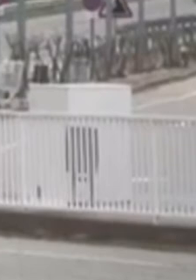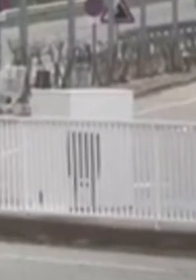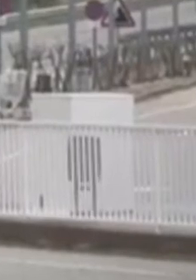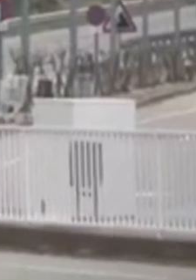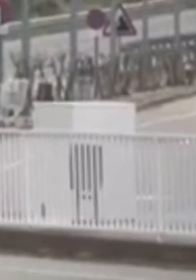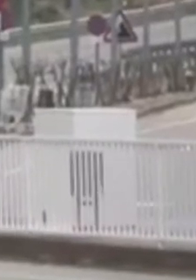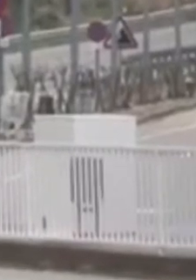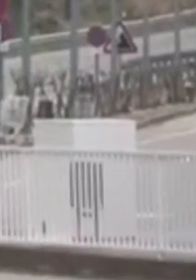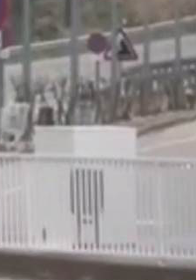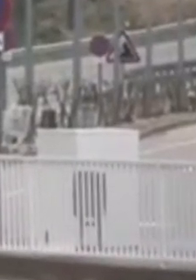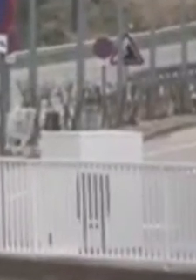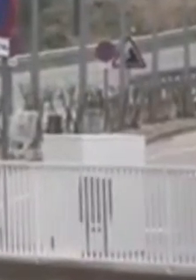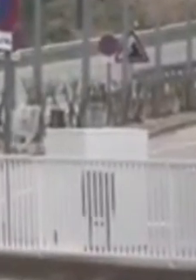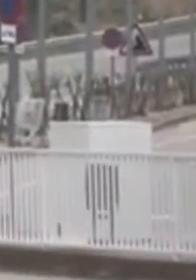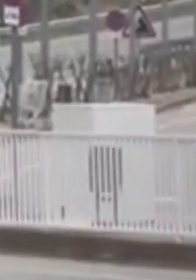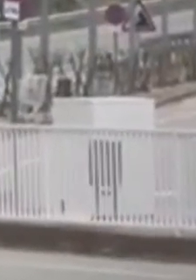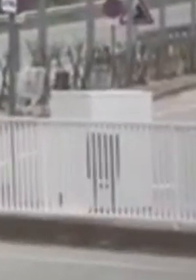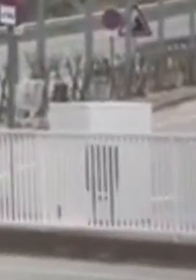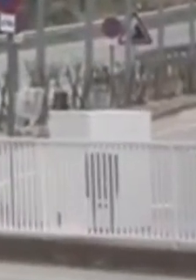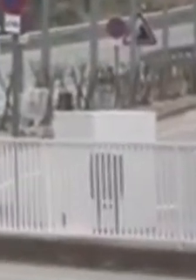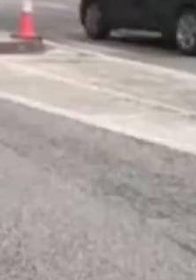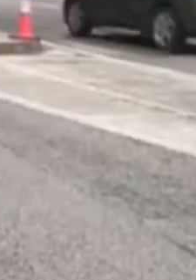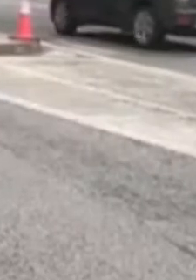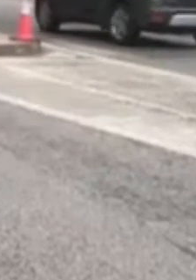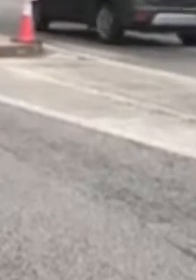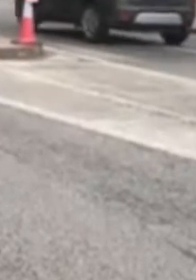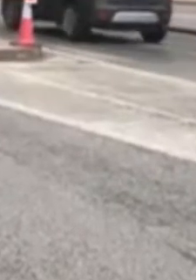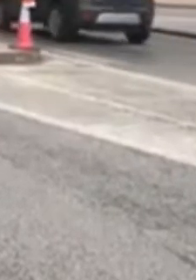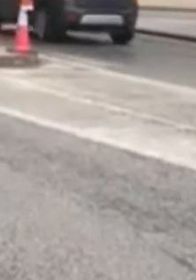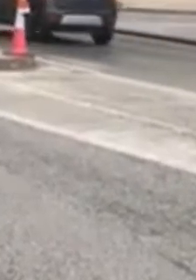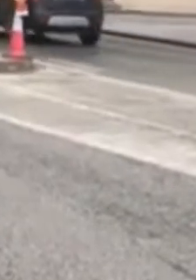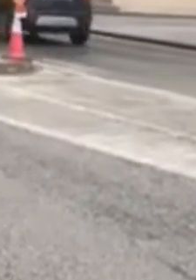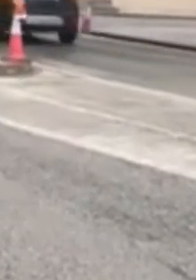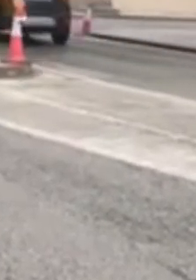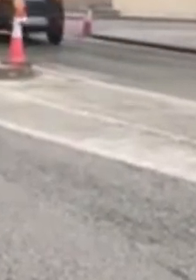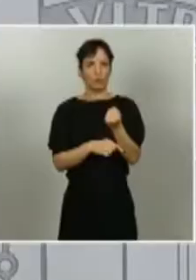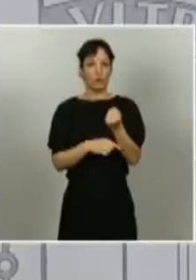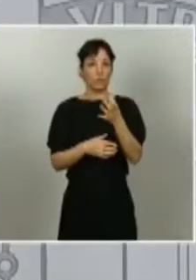en 27.136 personas desde el inicio de la pandemia.